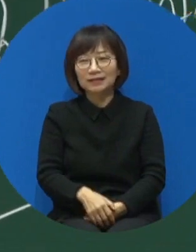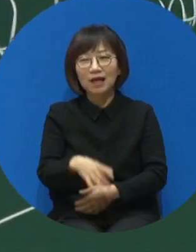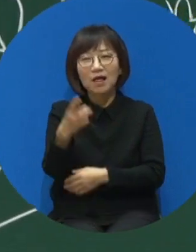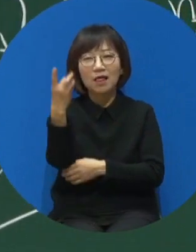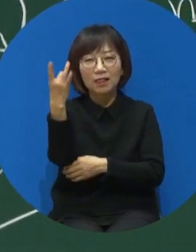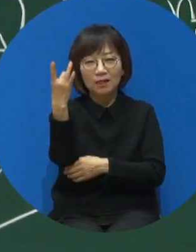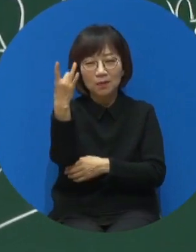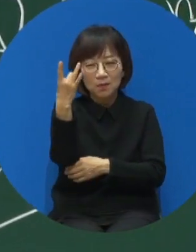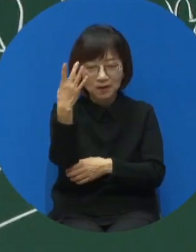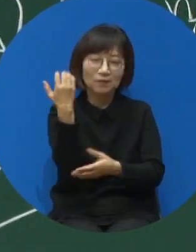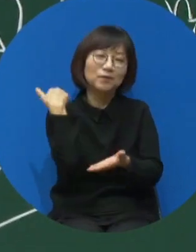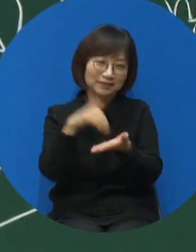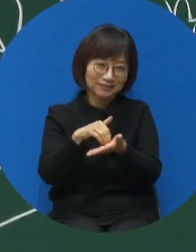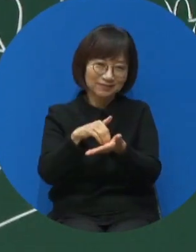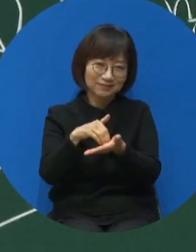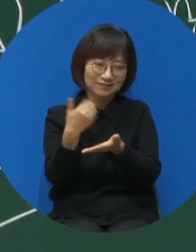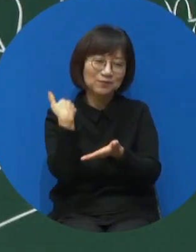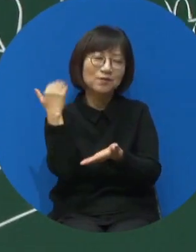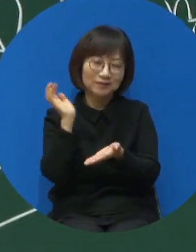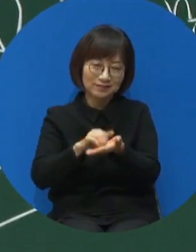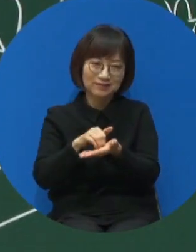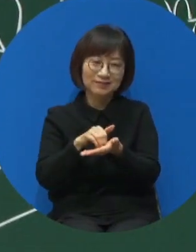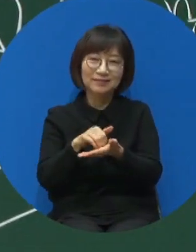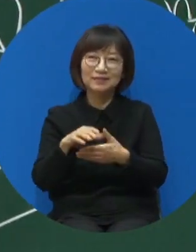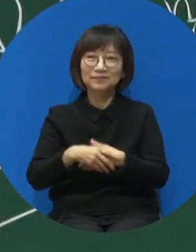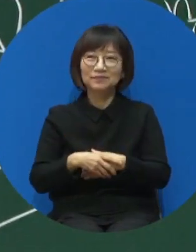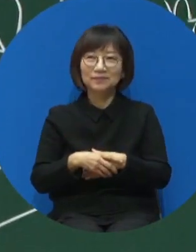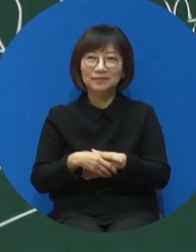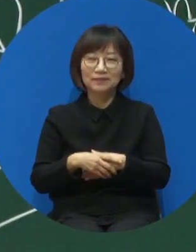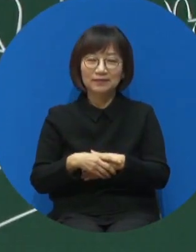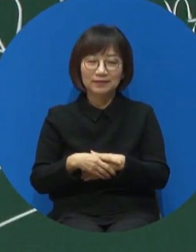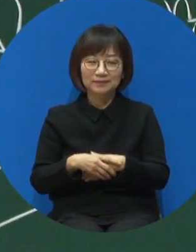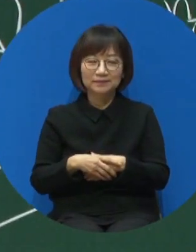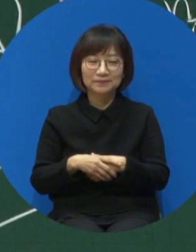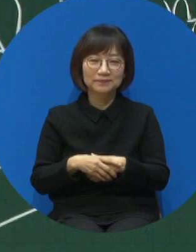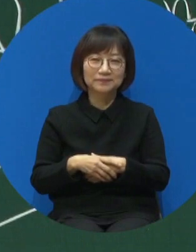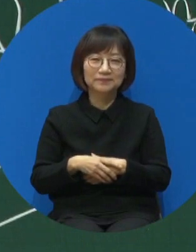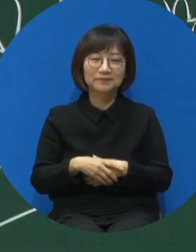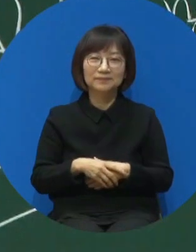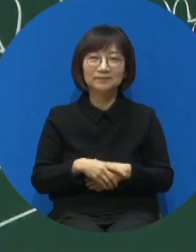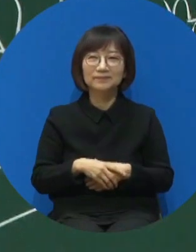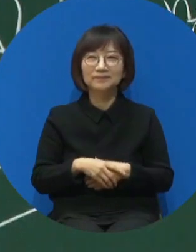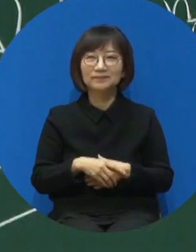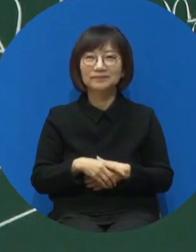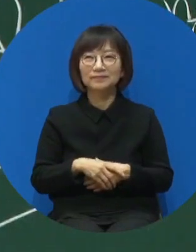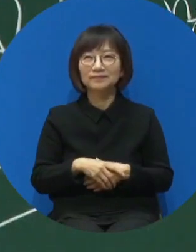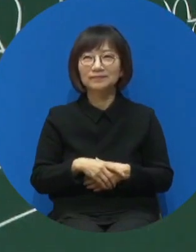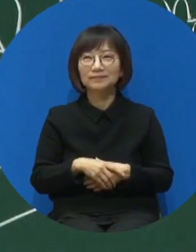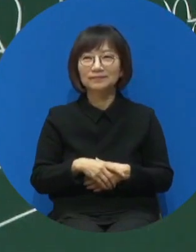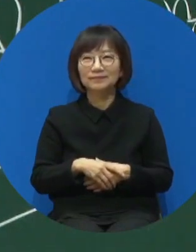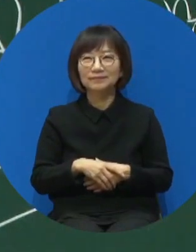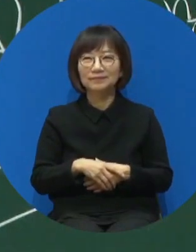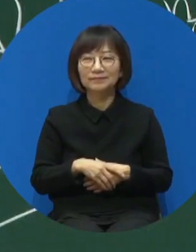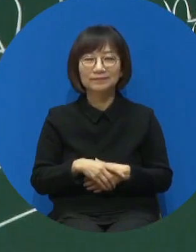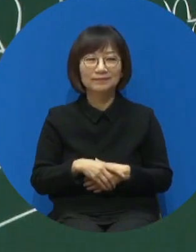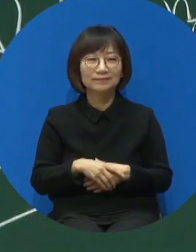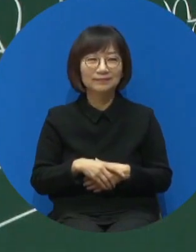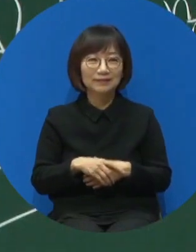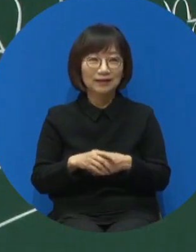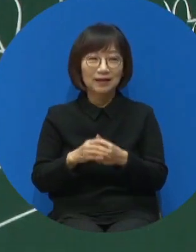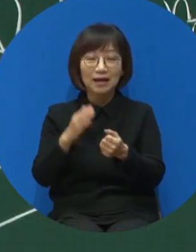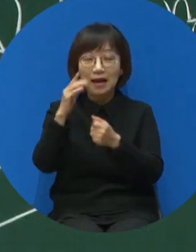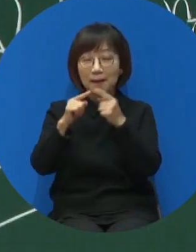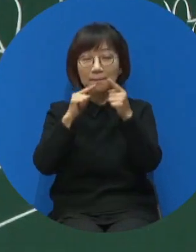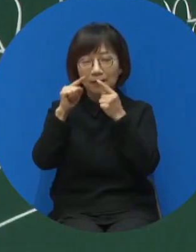y como originalmente le había dicho que problemas son de oro conforme la palabra le había dicho en el origen y hoy el examen de oro